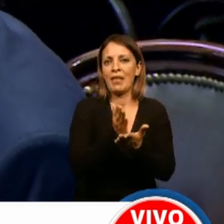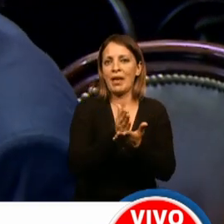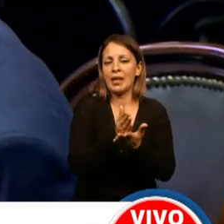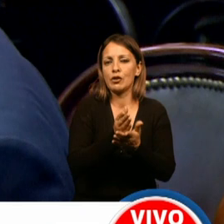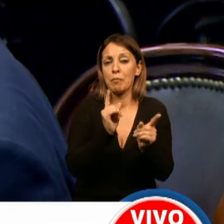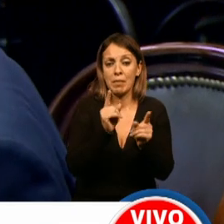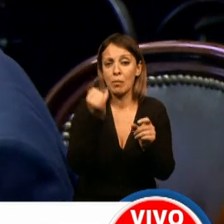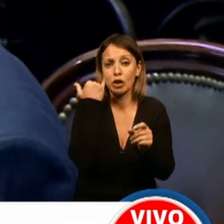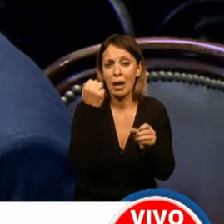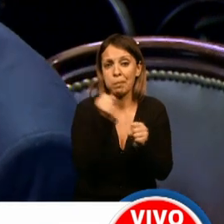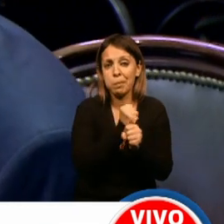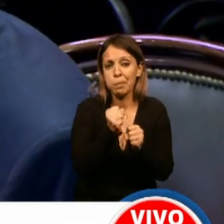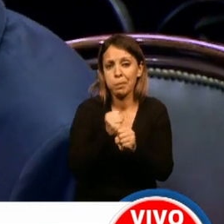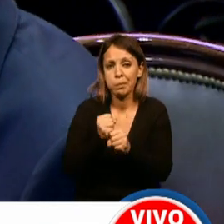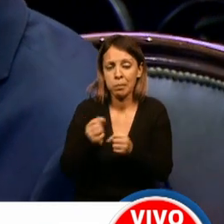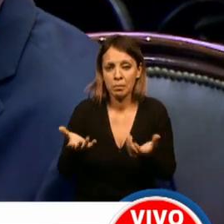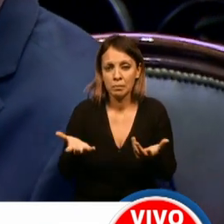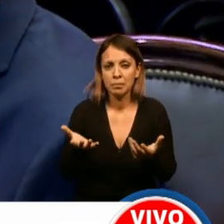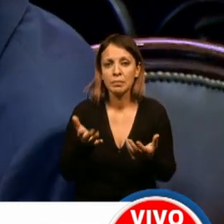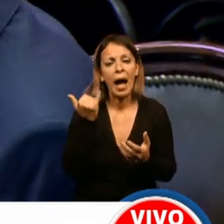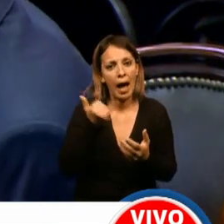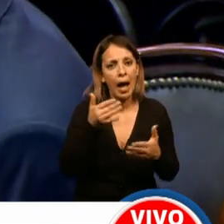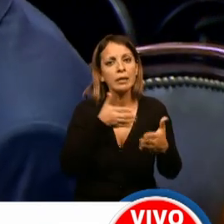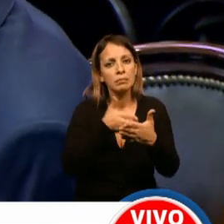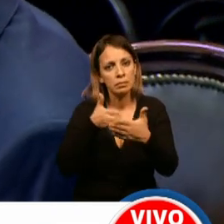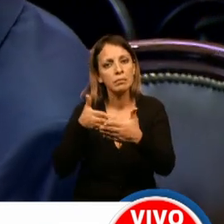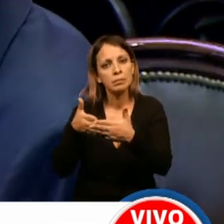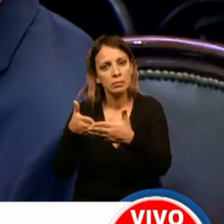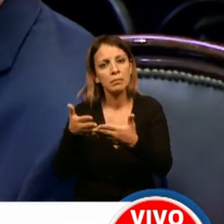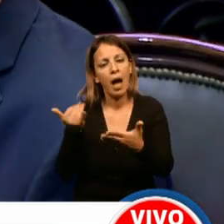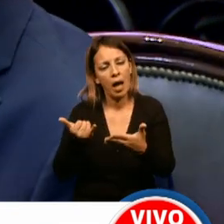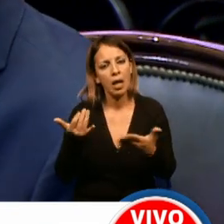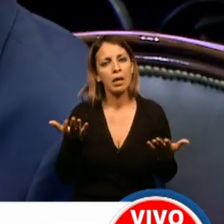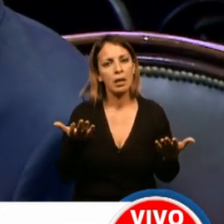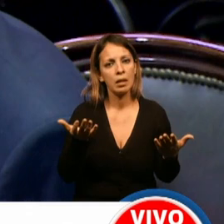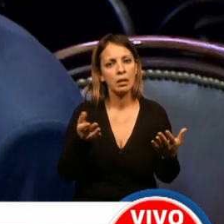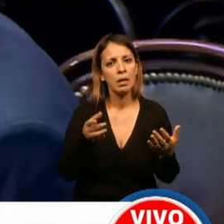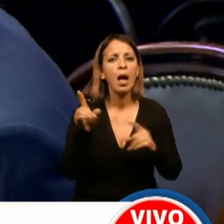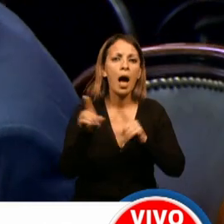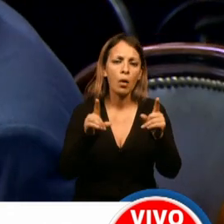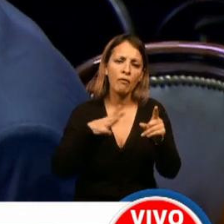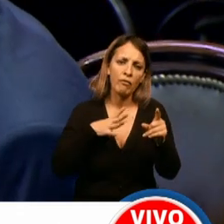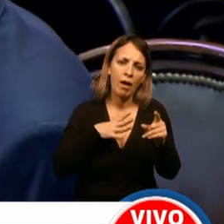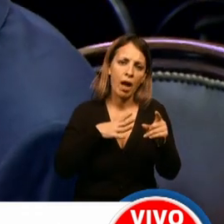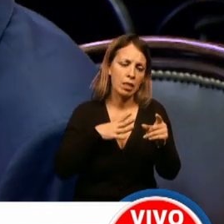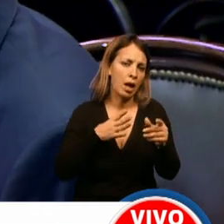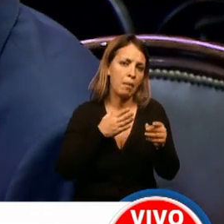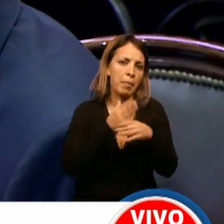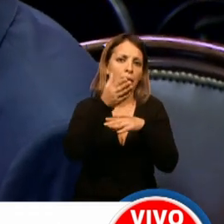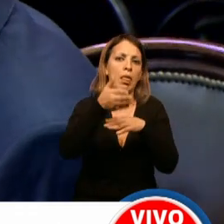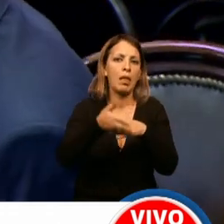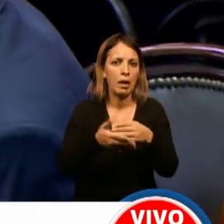casa reconocemos y que hay barreras que hay que derribar para que esa igualdad